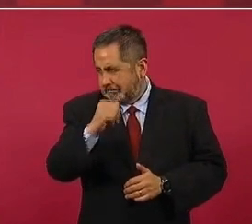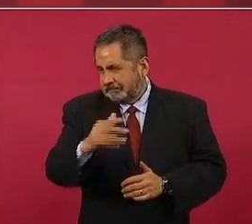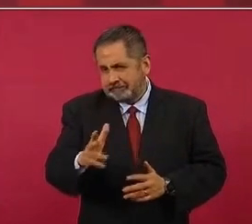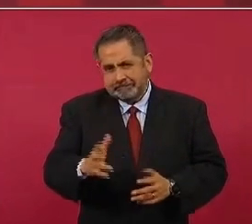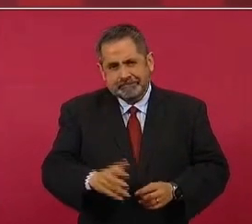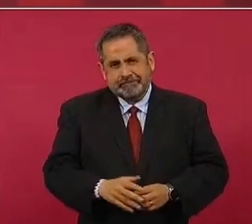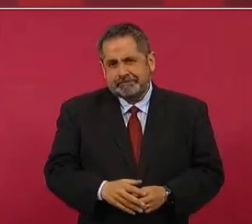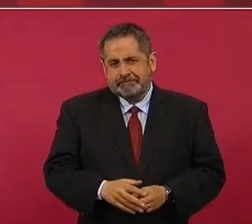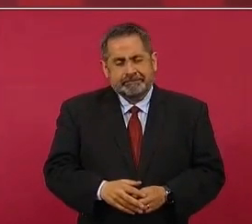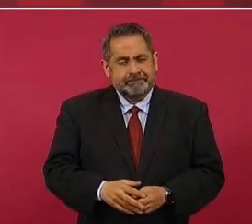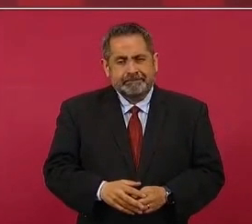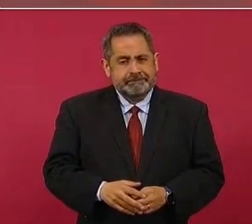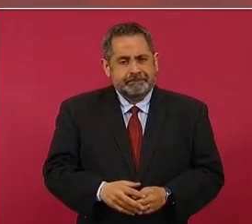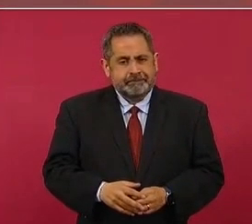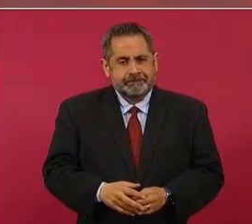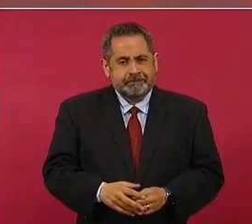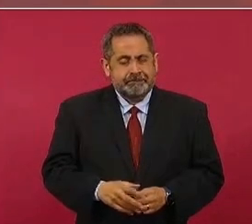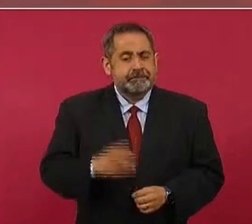Entonces,